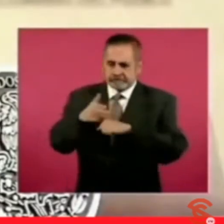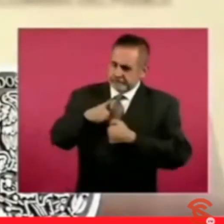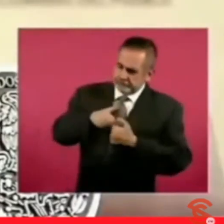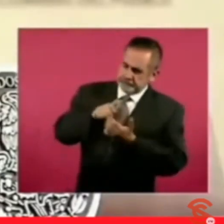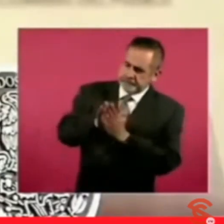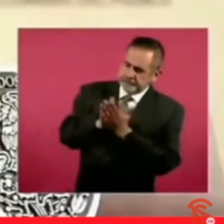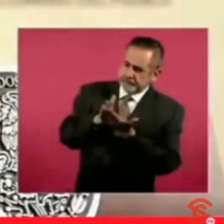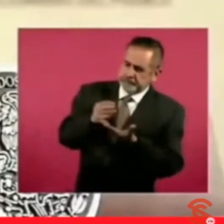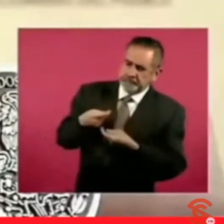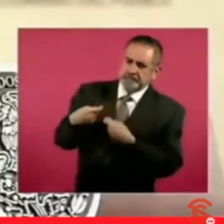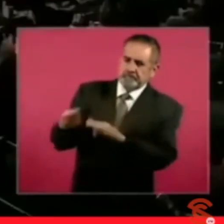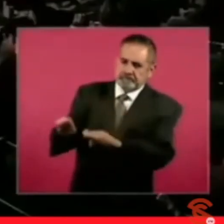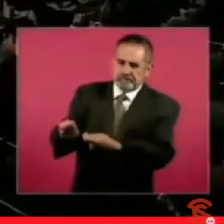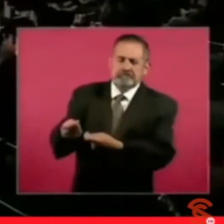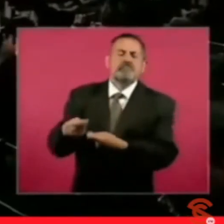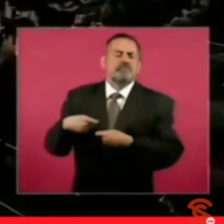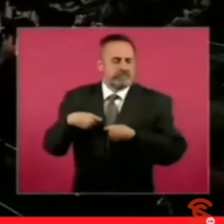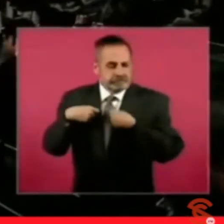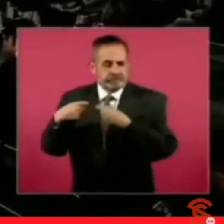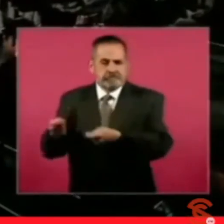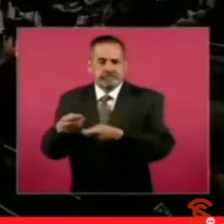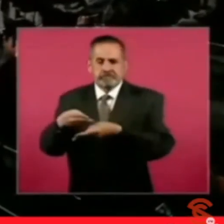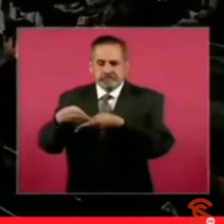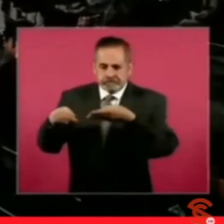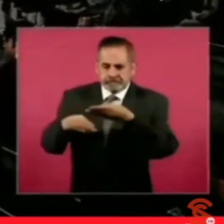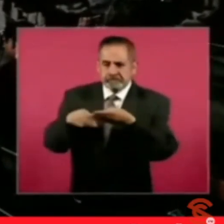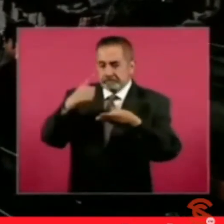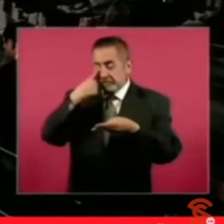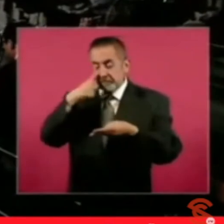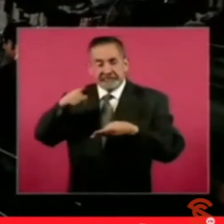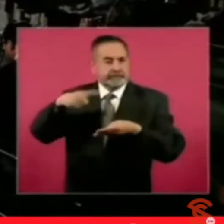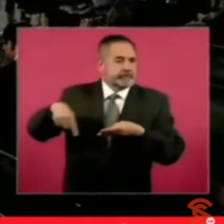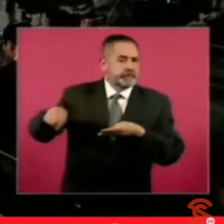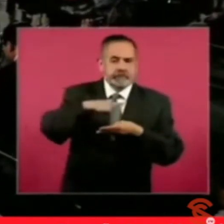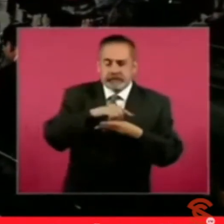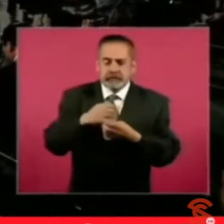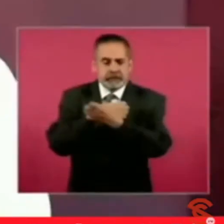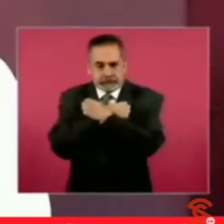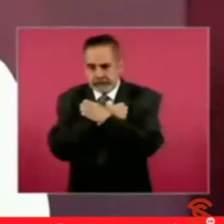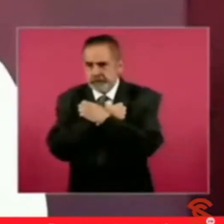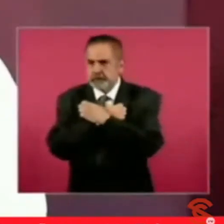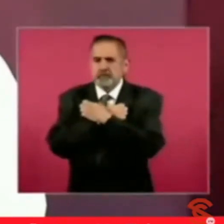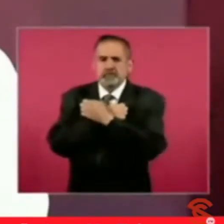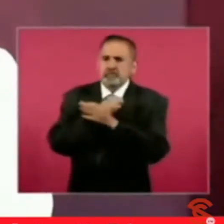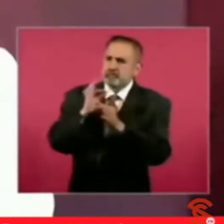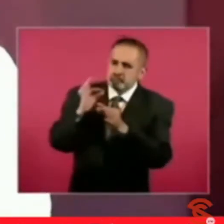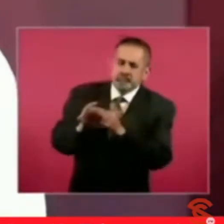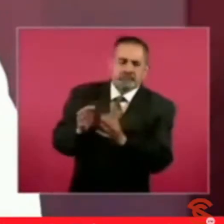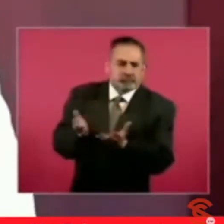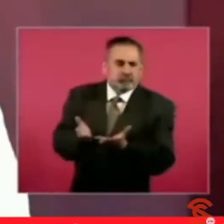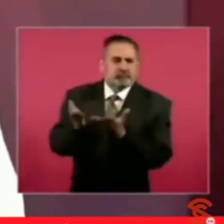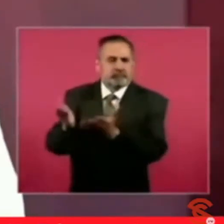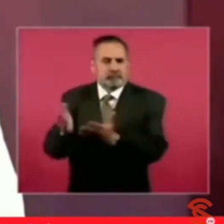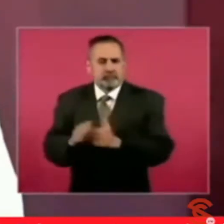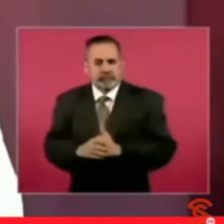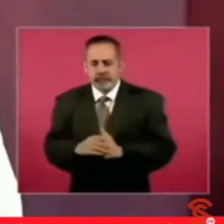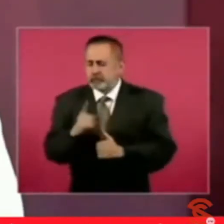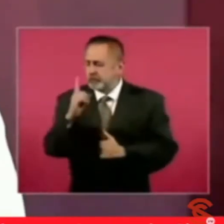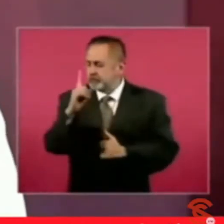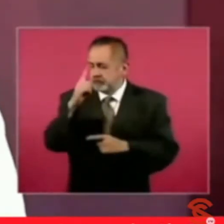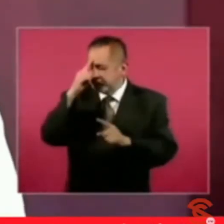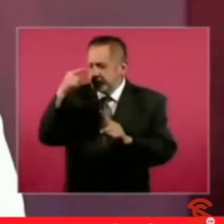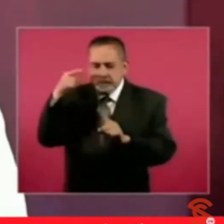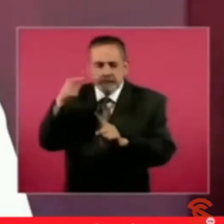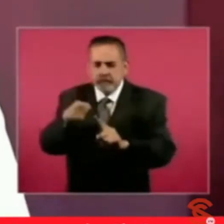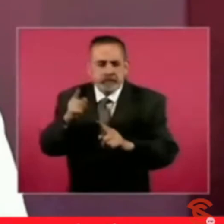corresponde, que es entregar materiales para garantizar la educación con una